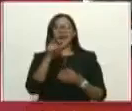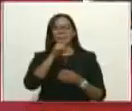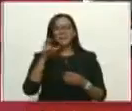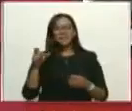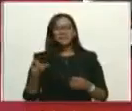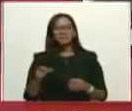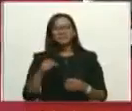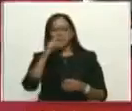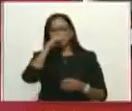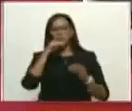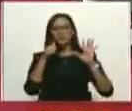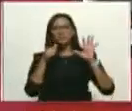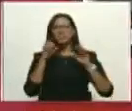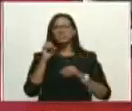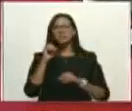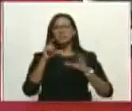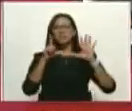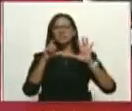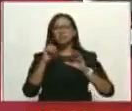de los 60, 70,